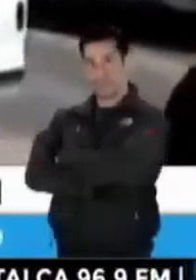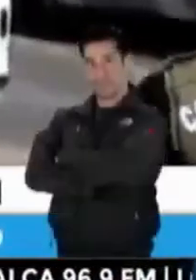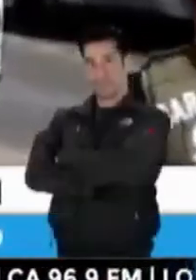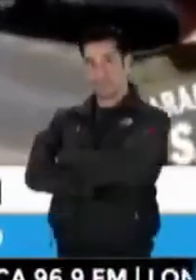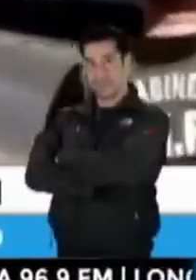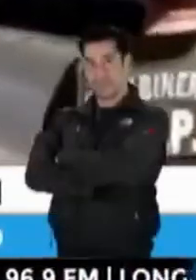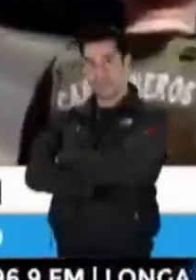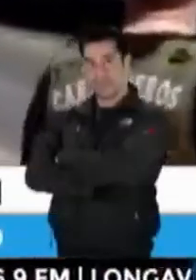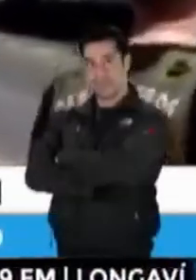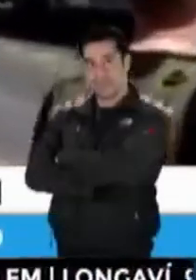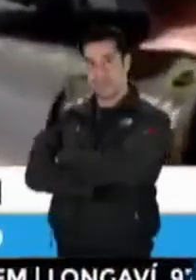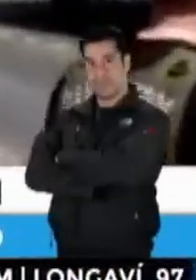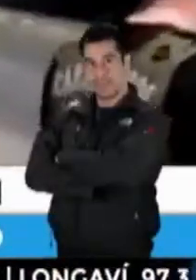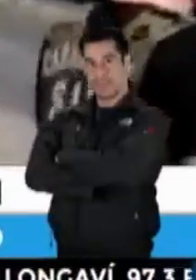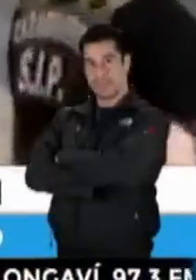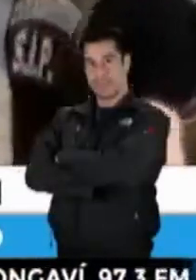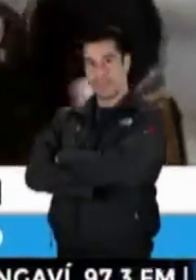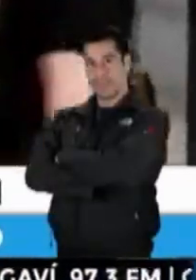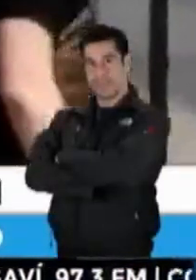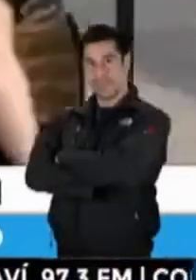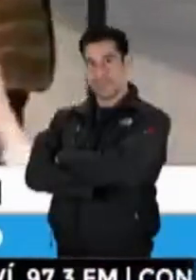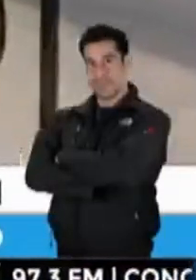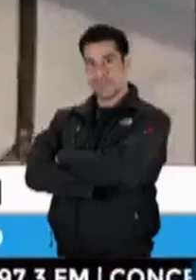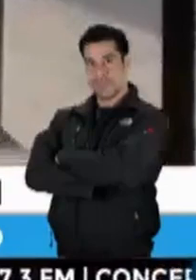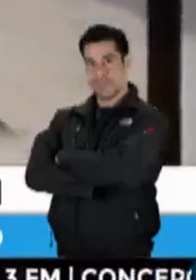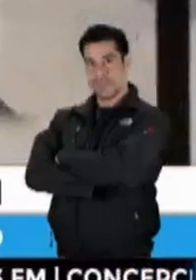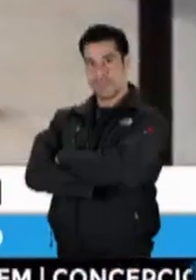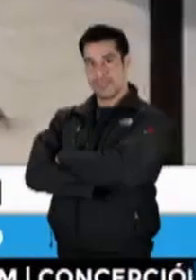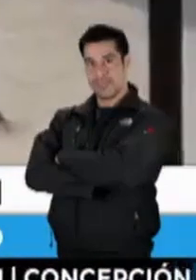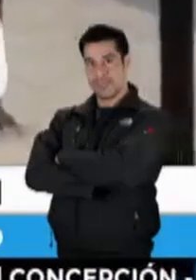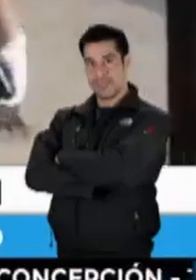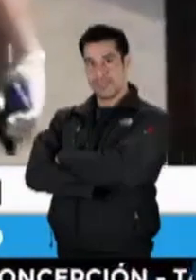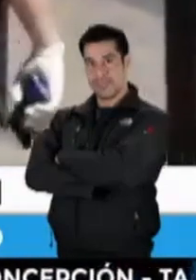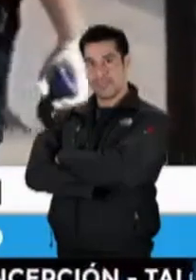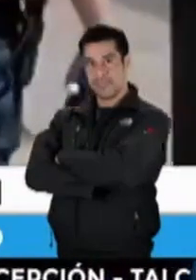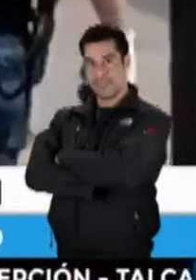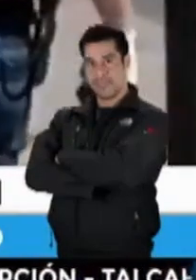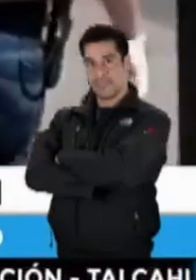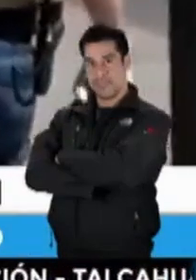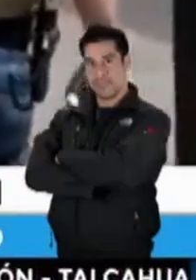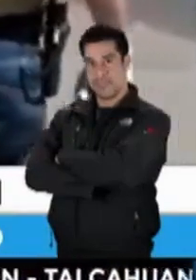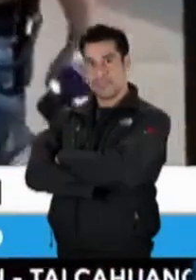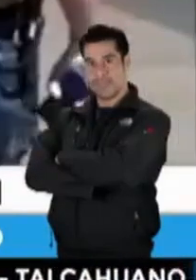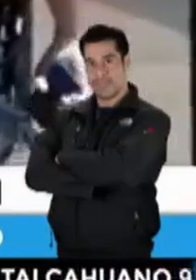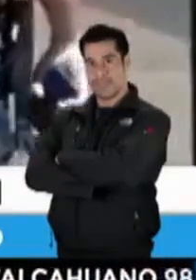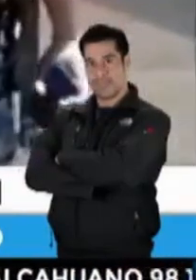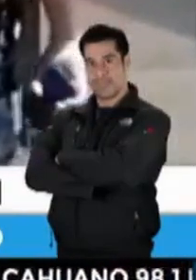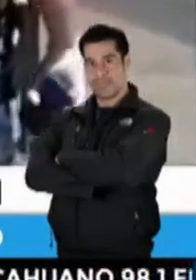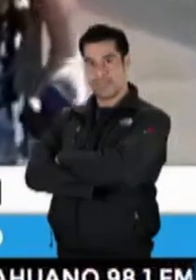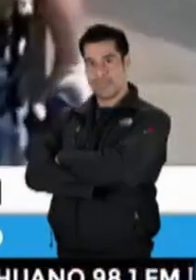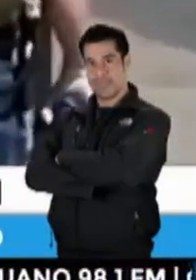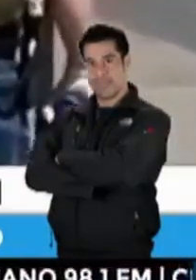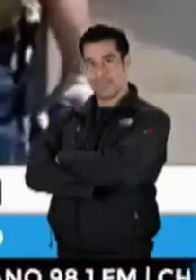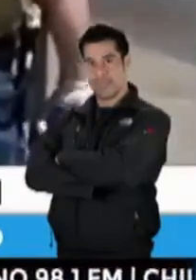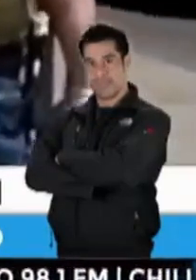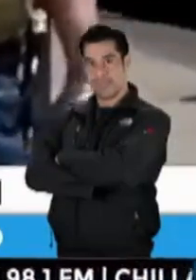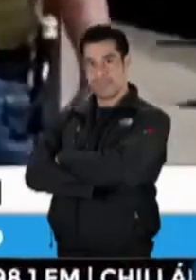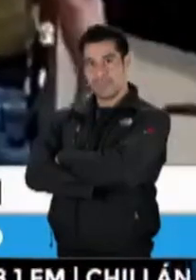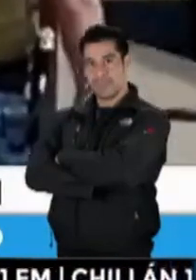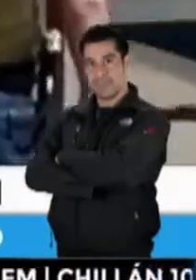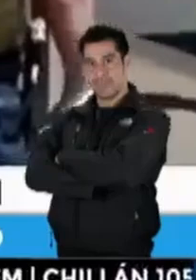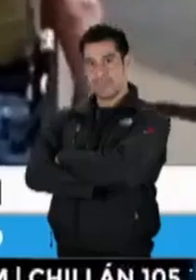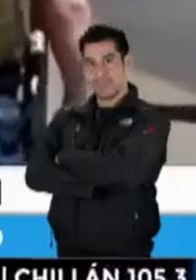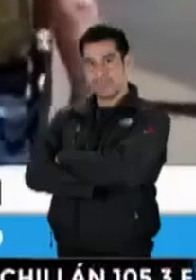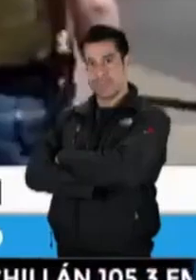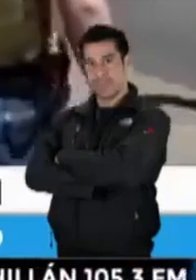siendo indagada en ese lugar por la Brigada de Homicidios de la PDI, que fue, citada por la Fiscalía Centro Norte para